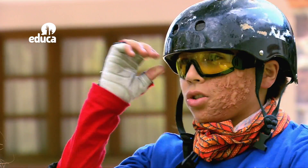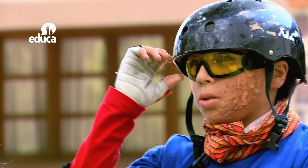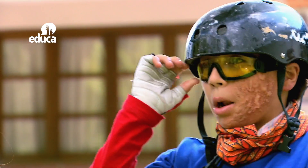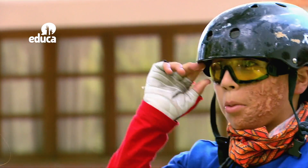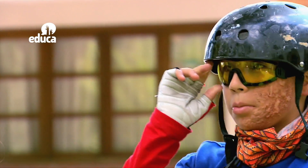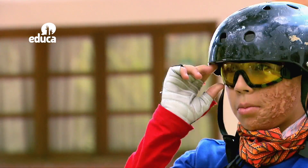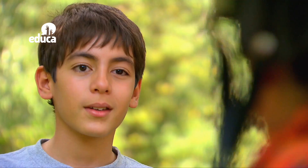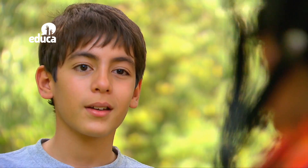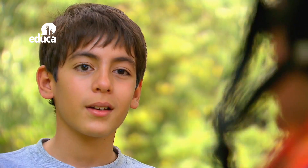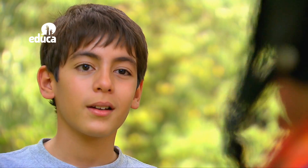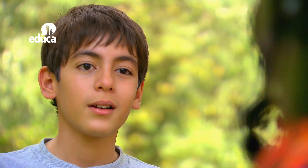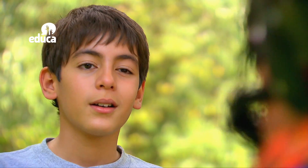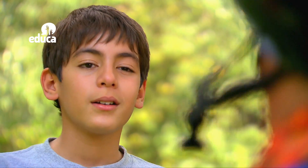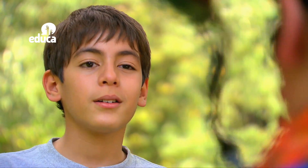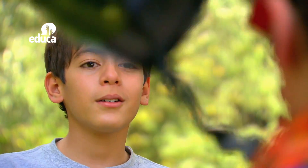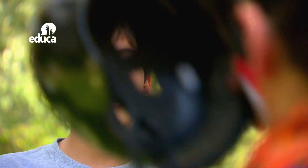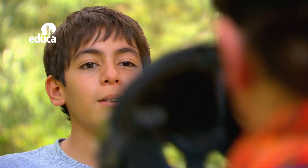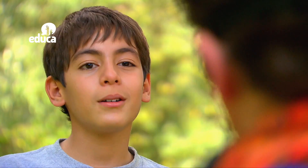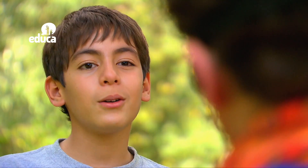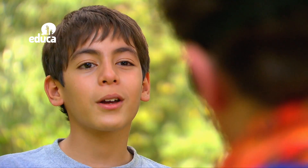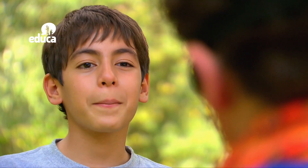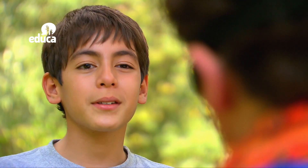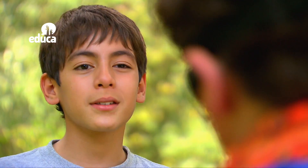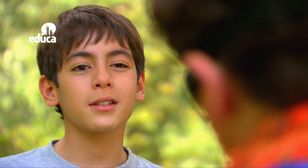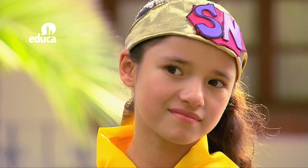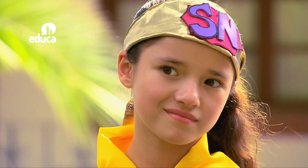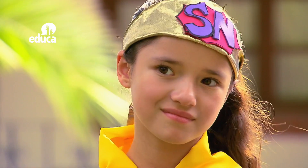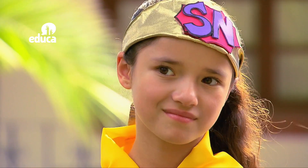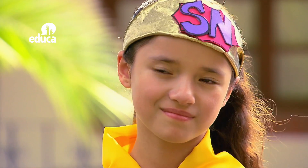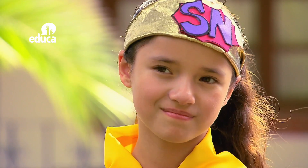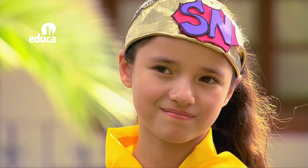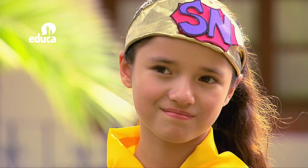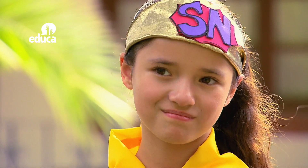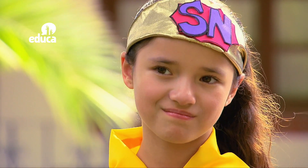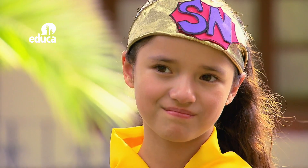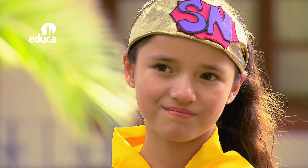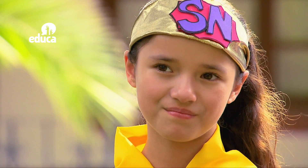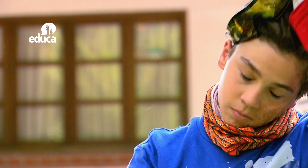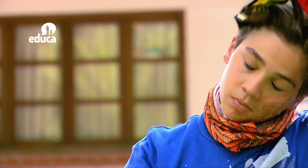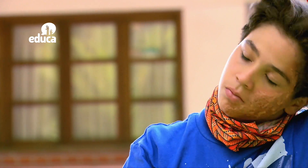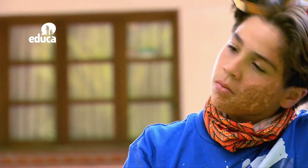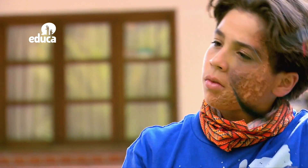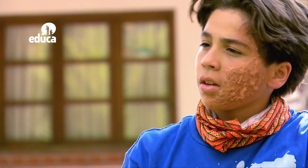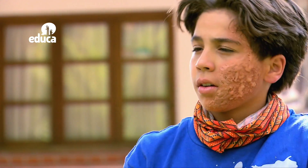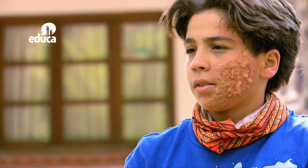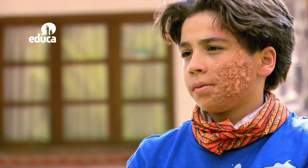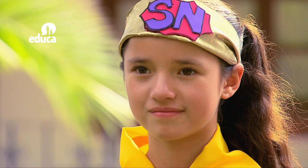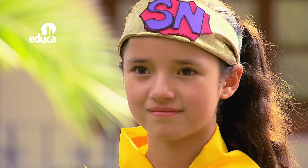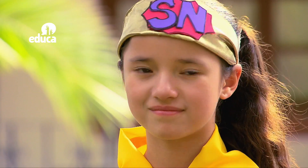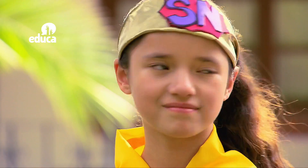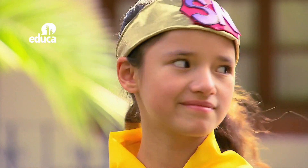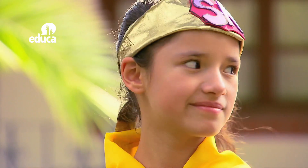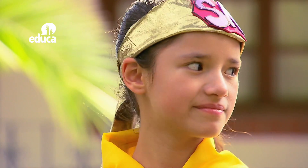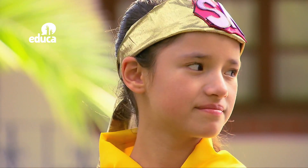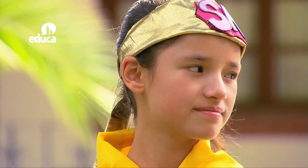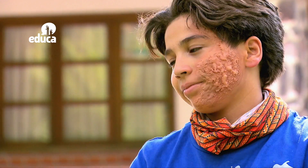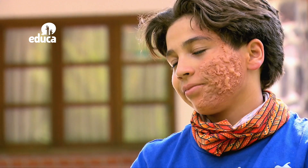¿Vienes a ver el show de la momia en bici? No, lo que pasa es que estuve pensando y creo que no estuvo bien como me porté